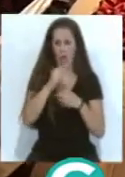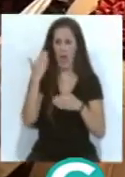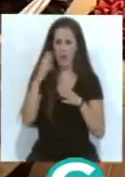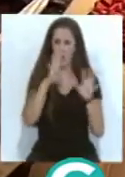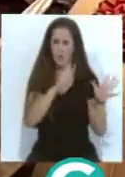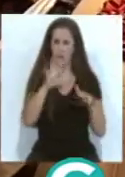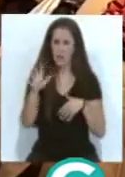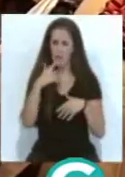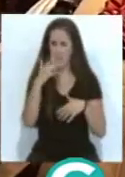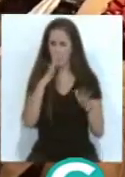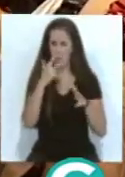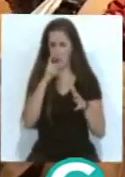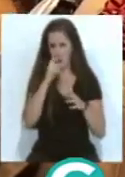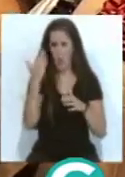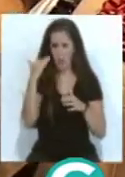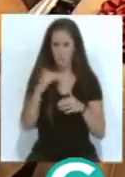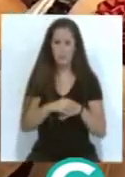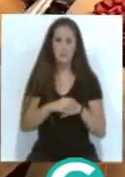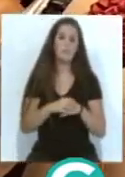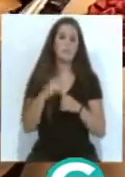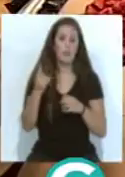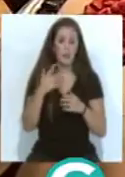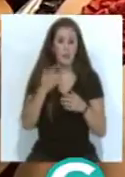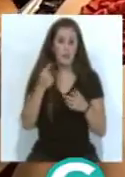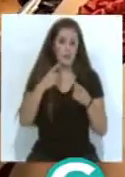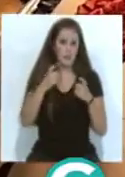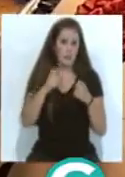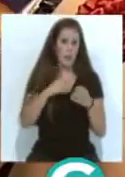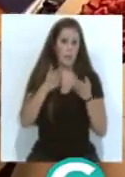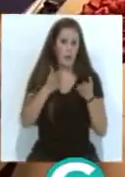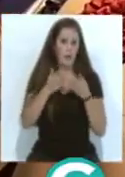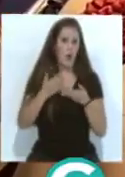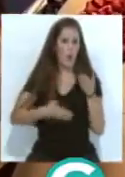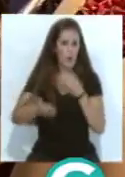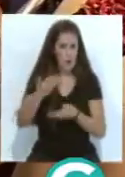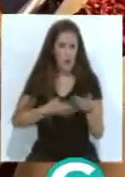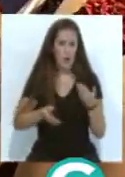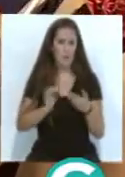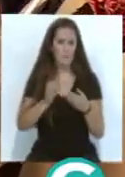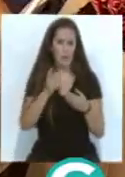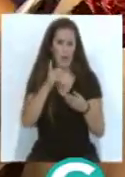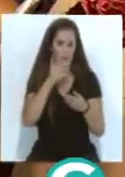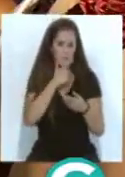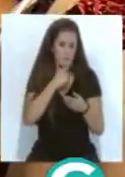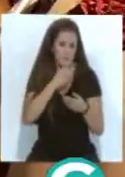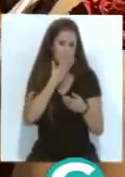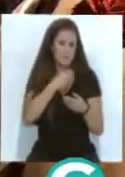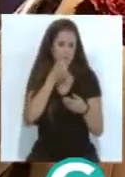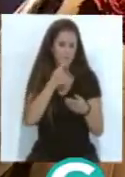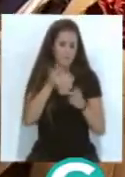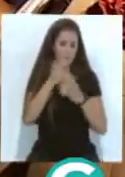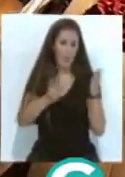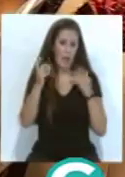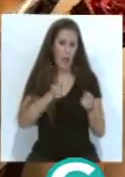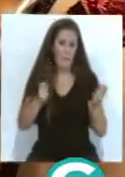si no me equivoco, y bueno, desde nuestras manos, pues todo lo que sea colaborar por esta preciosa campaña que todos nos enamora. Gracias a